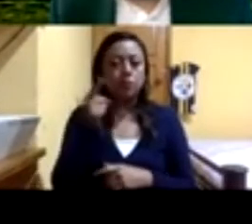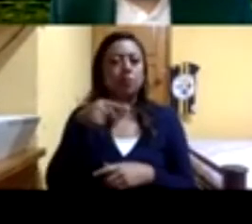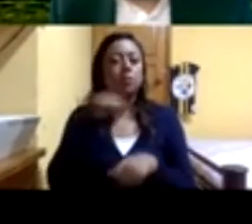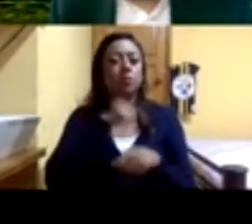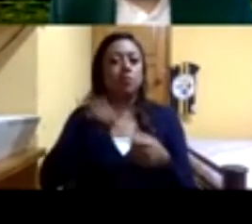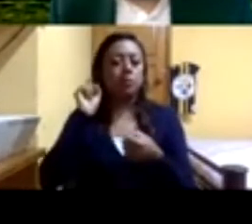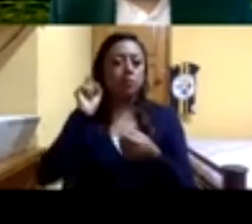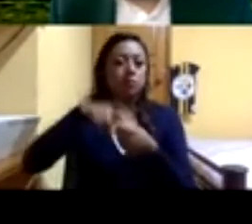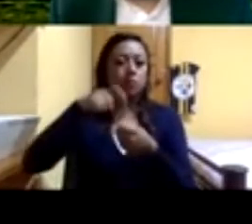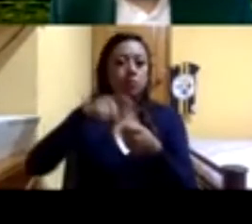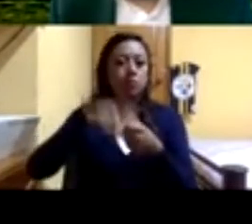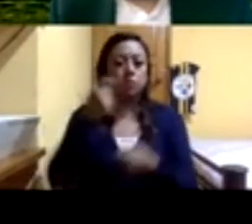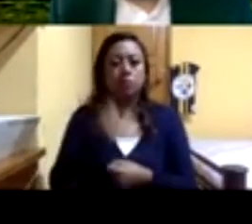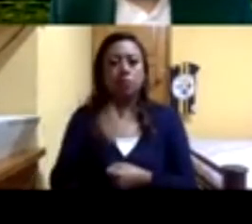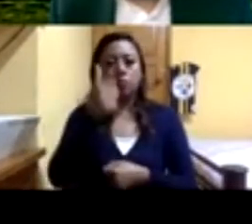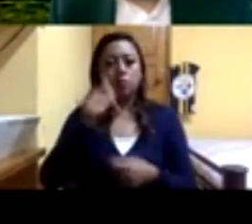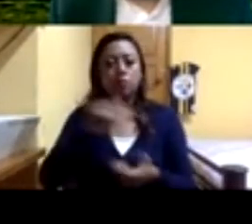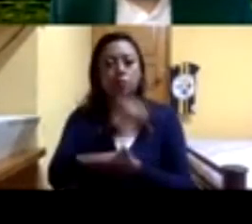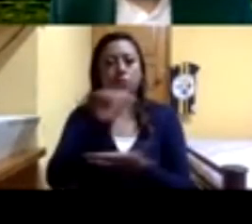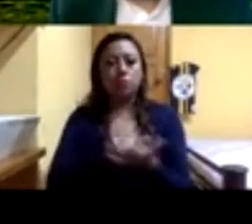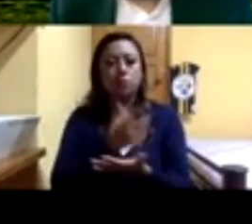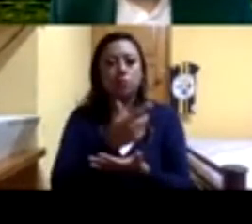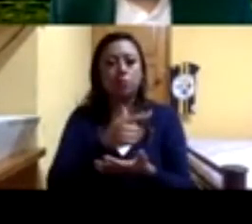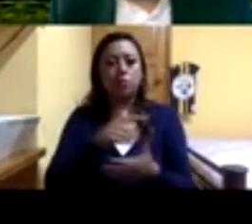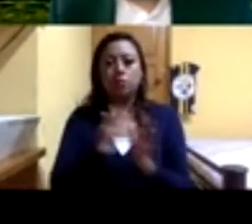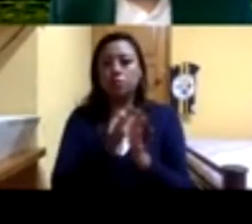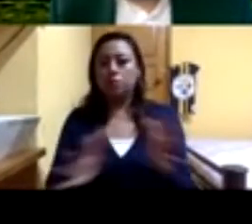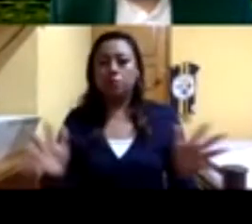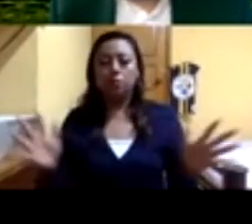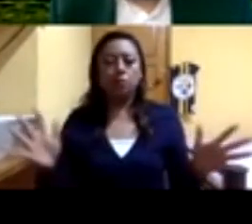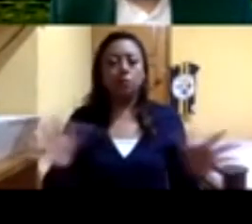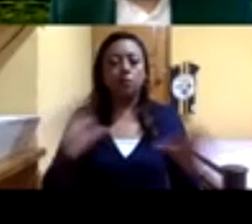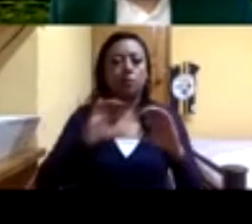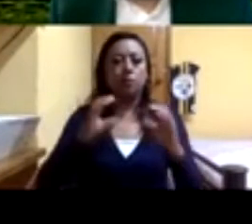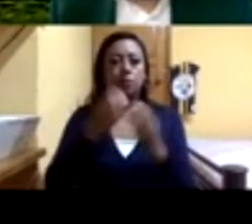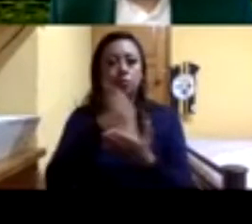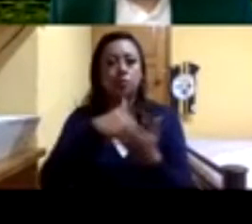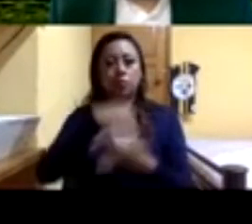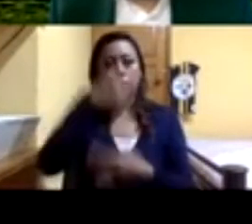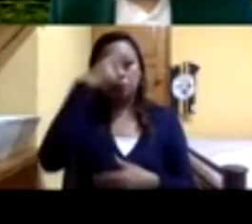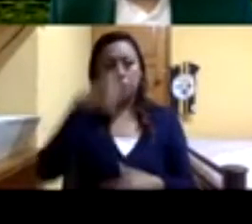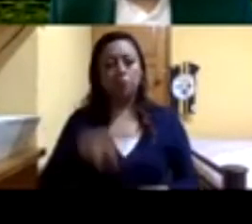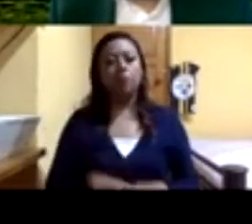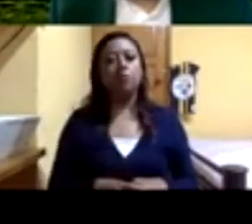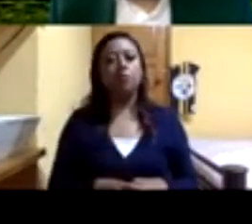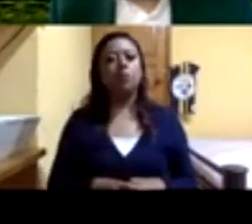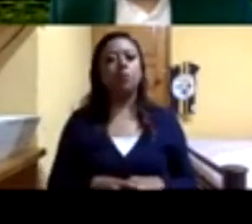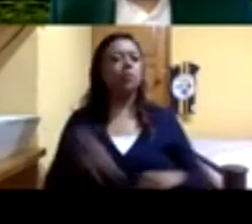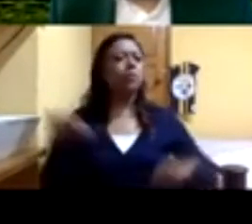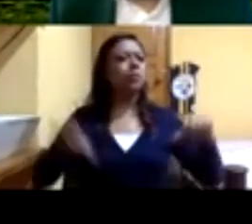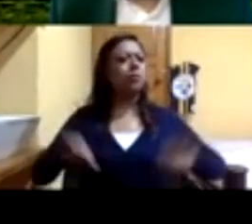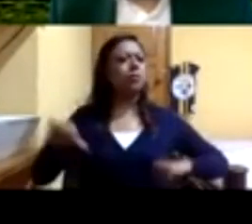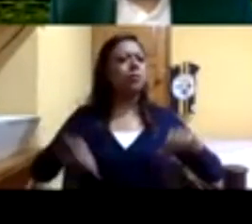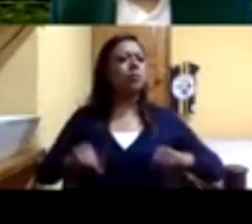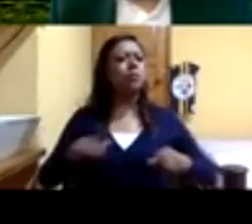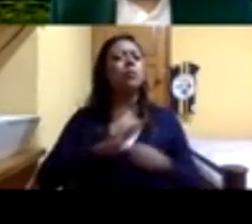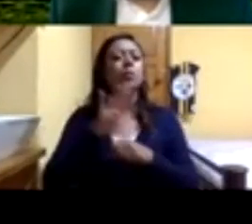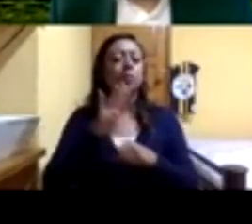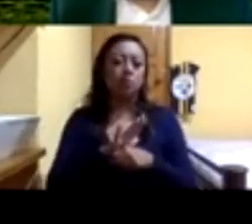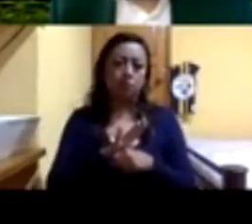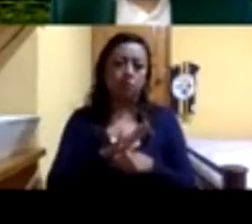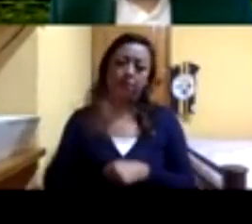primera legislatura del Congreso de la Ciudad de México. Actividades como esta siempre son